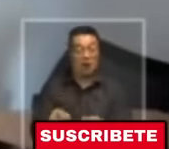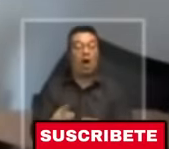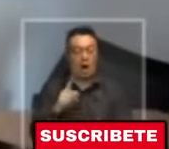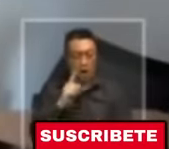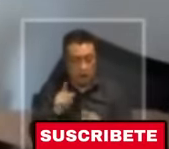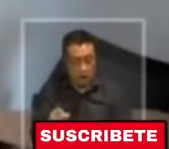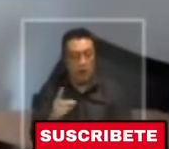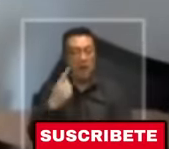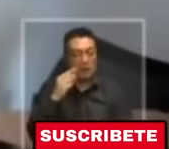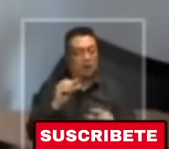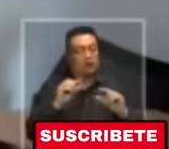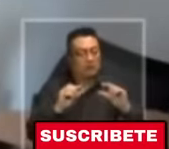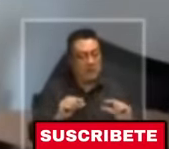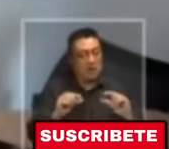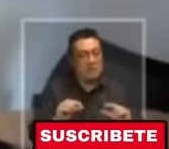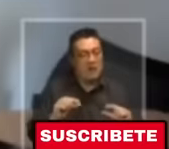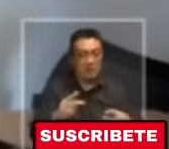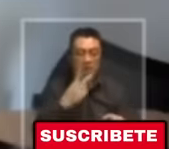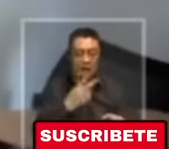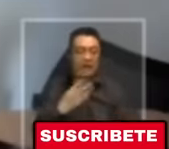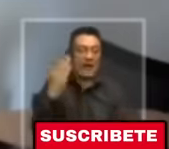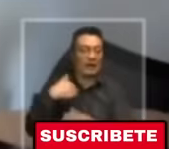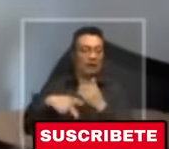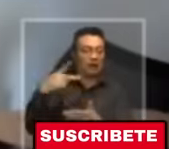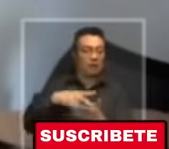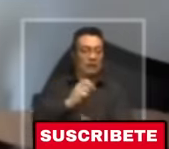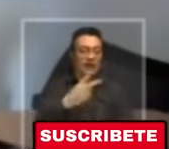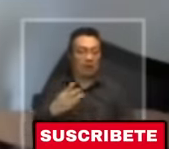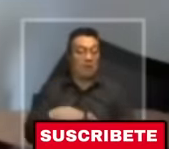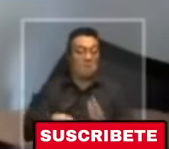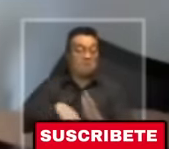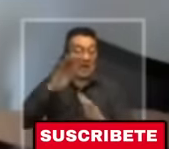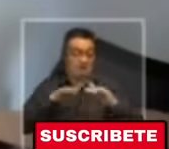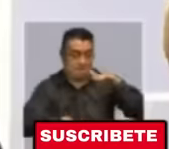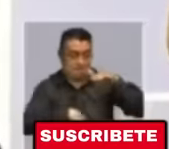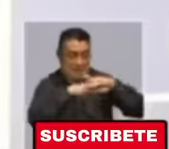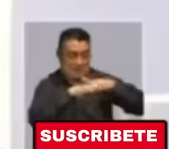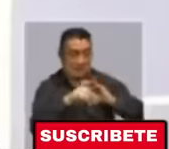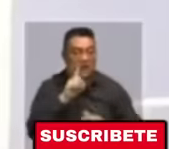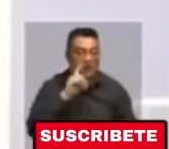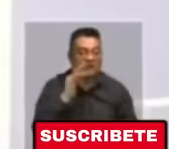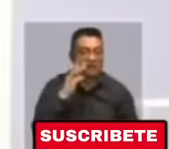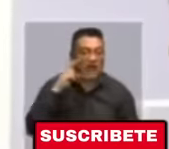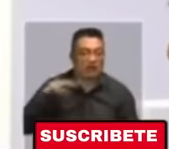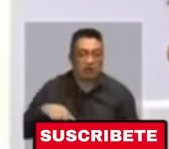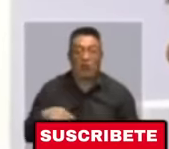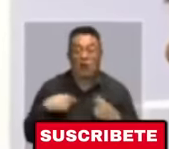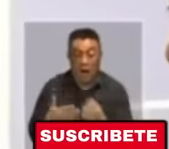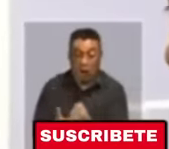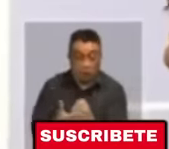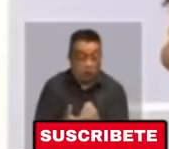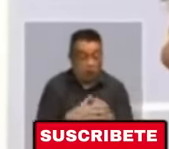acotada a lo que veníamos viendo por ejemplo en el año 2022 cuando llegamos al p inflacionario hay cosas que nos van a ayudar adicionalmente